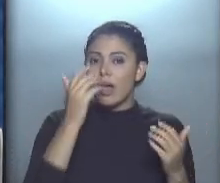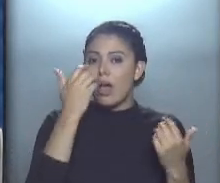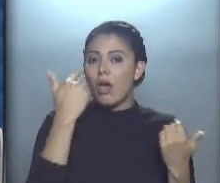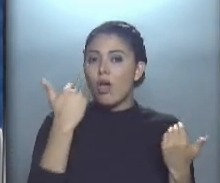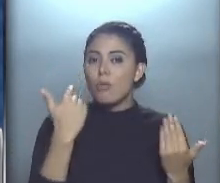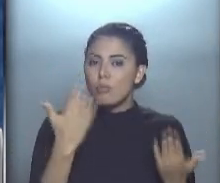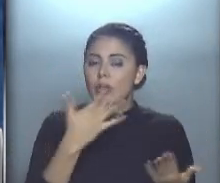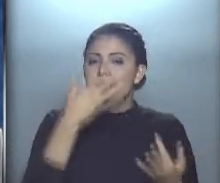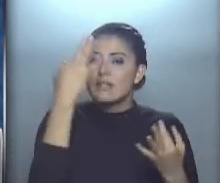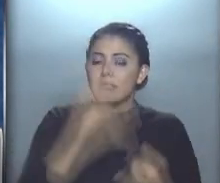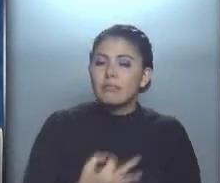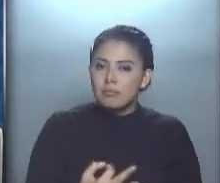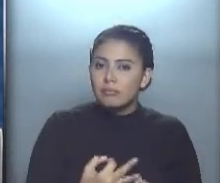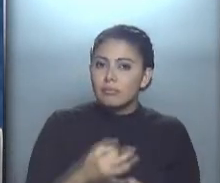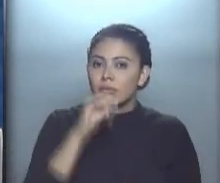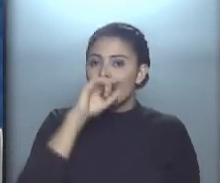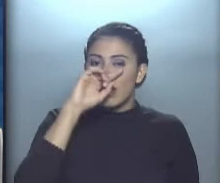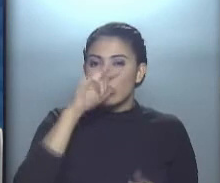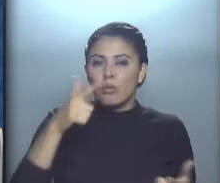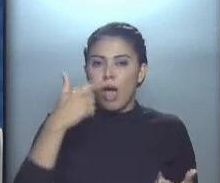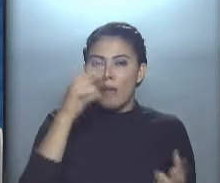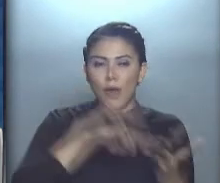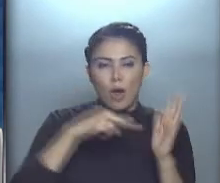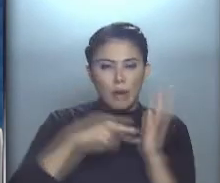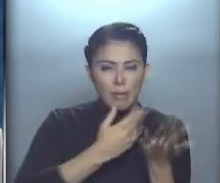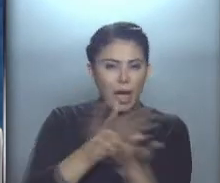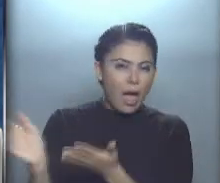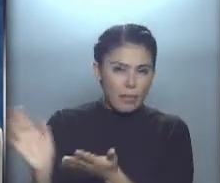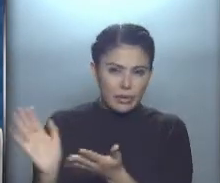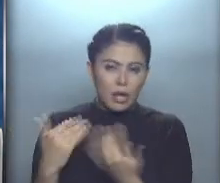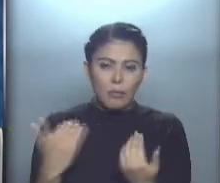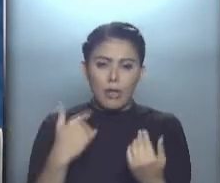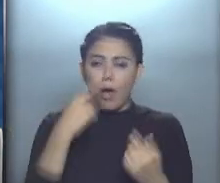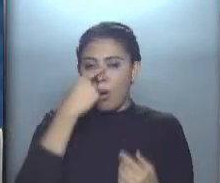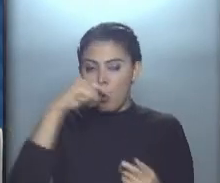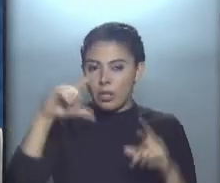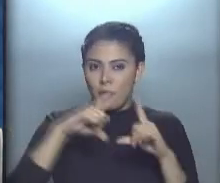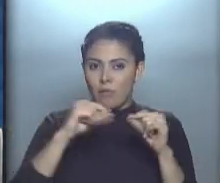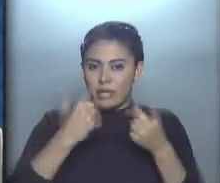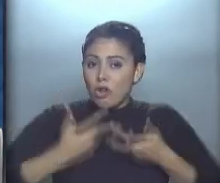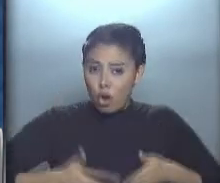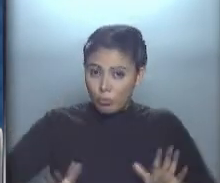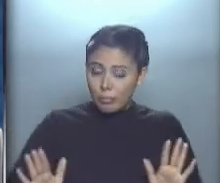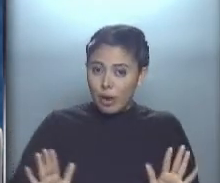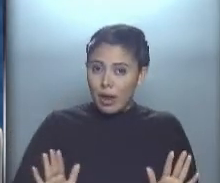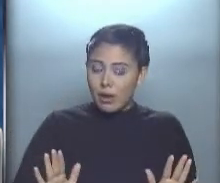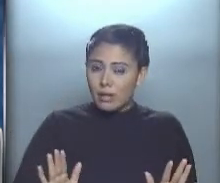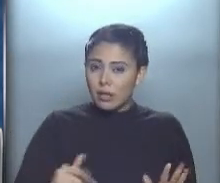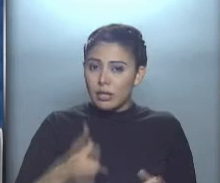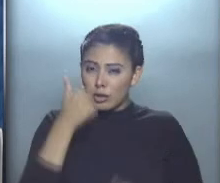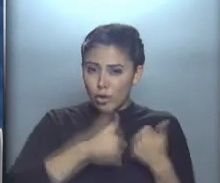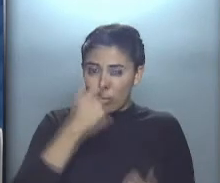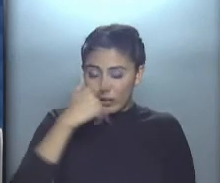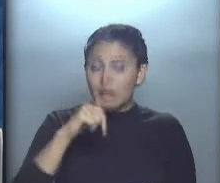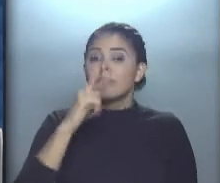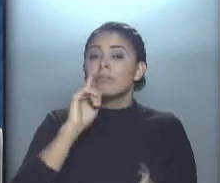para asegurar que no existan disturbios, para que se desarrolle esta última fecha con normalidad, la definición del torneo? Y